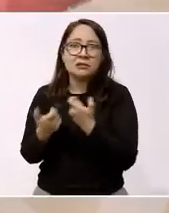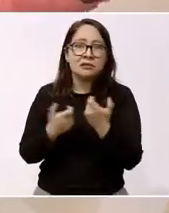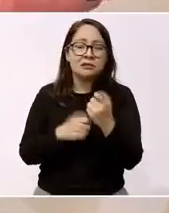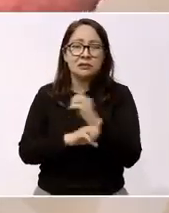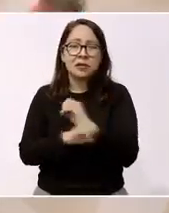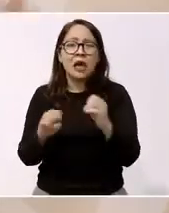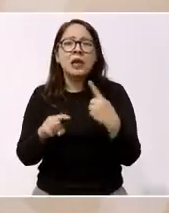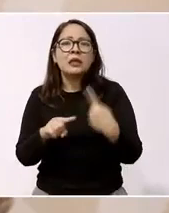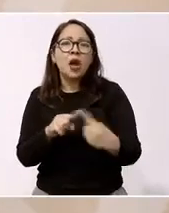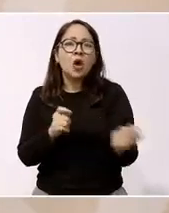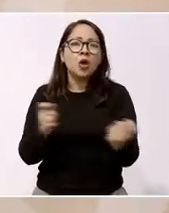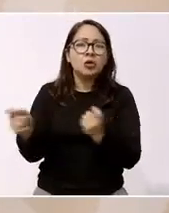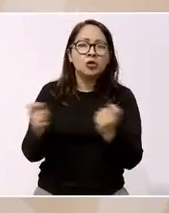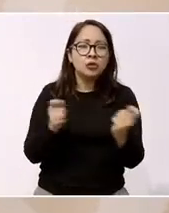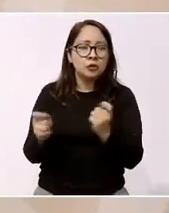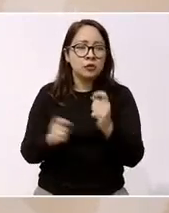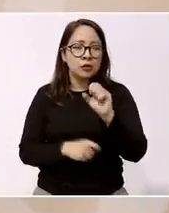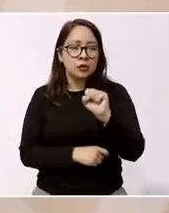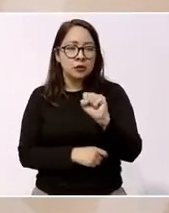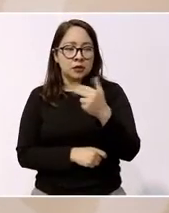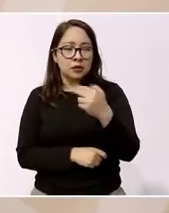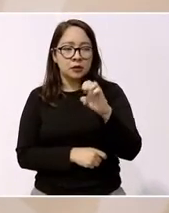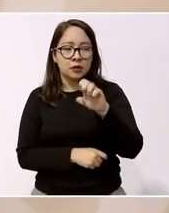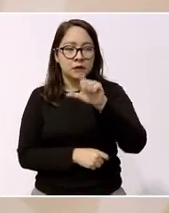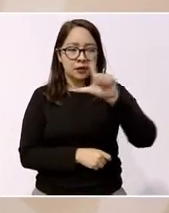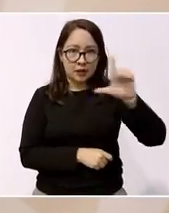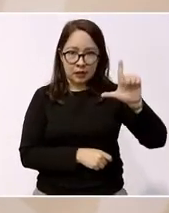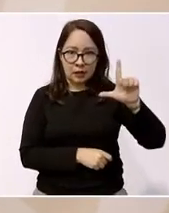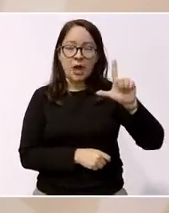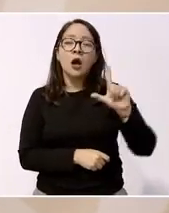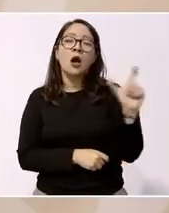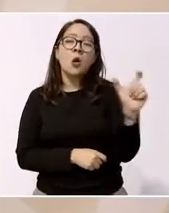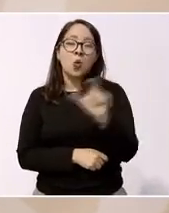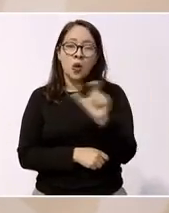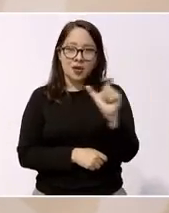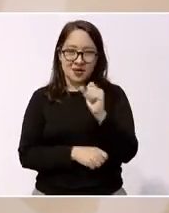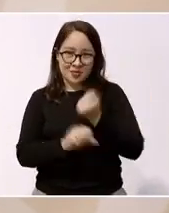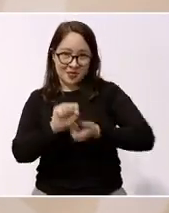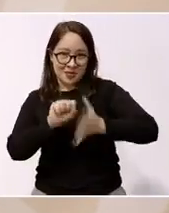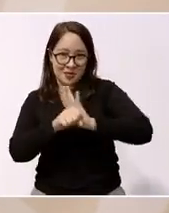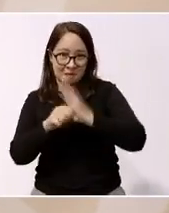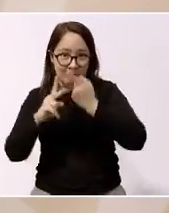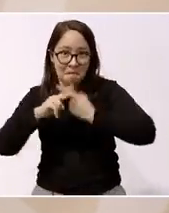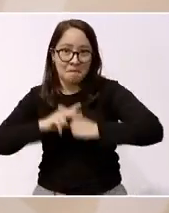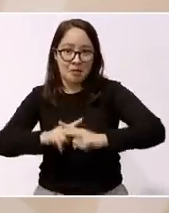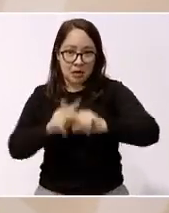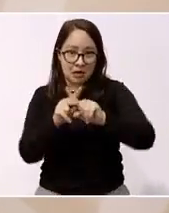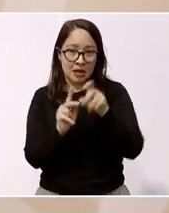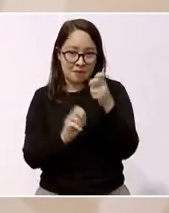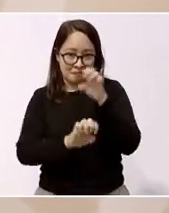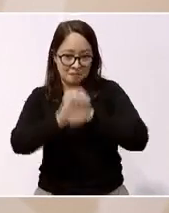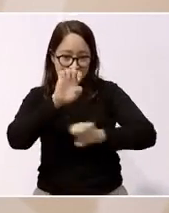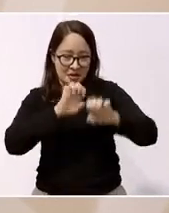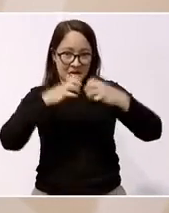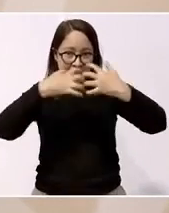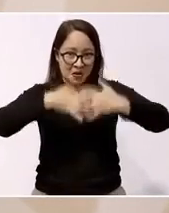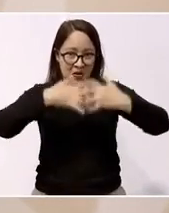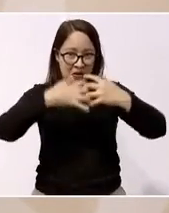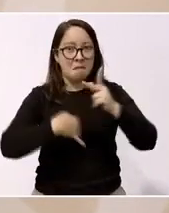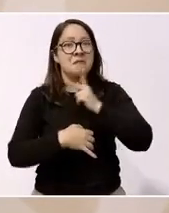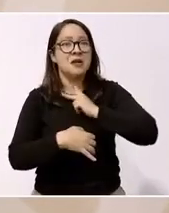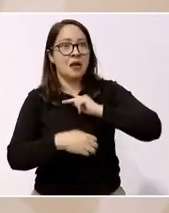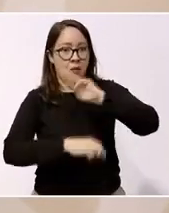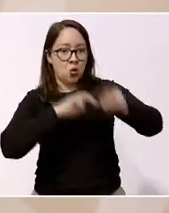cargo de Shell. Cuando viene la crisis de la pandemia, esta empresa petrolera